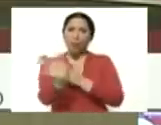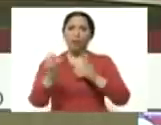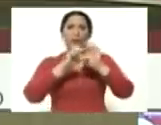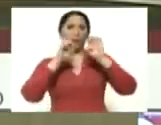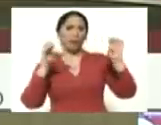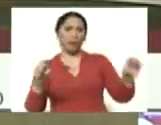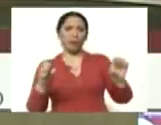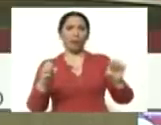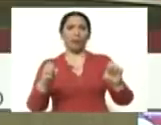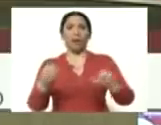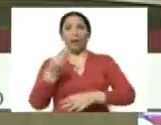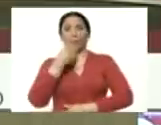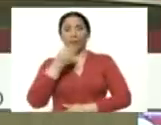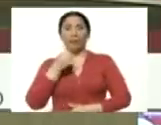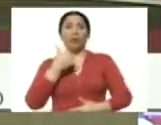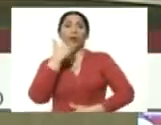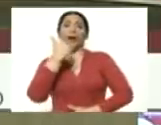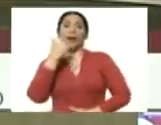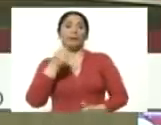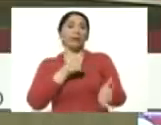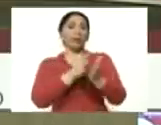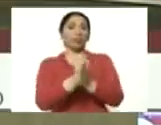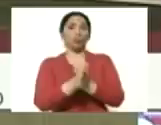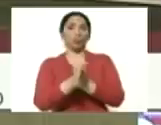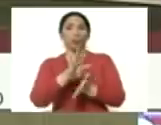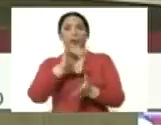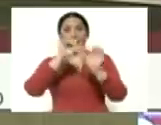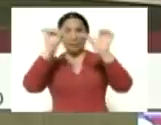alimentación casi gratuita a través del sistema CLAP,